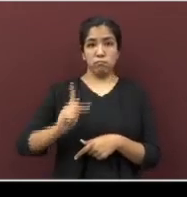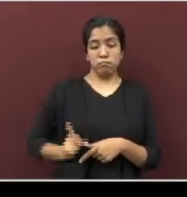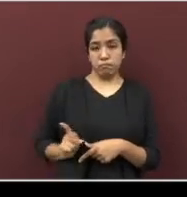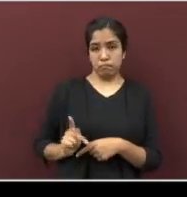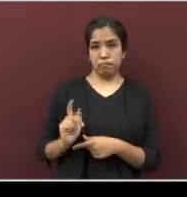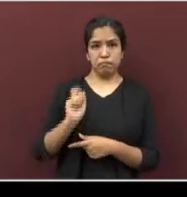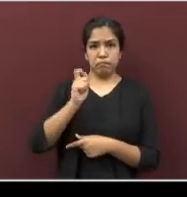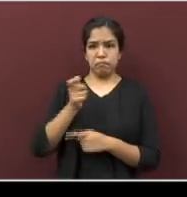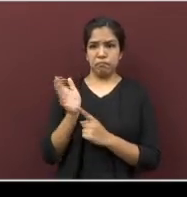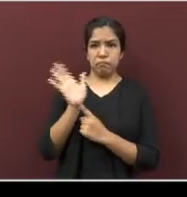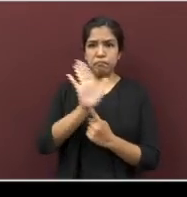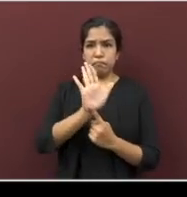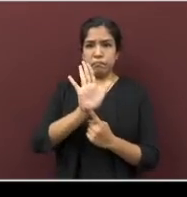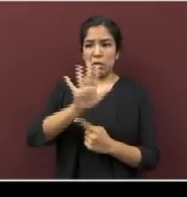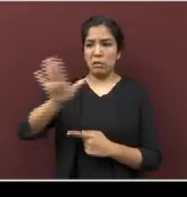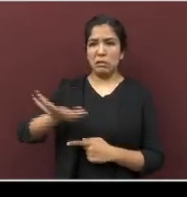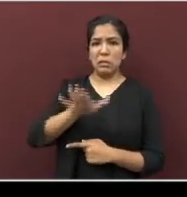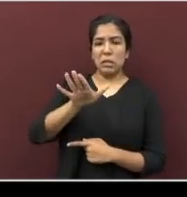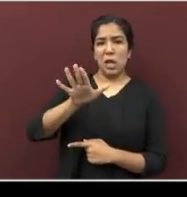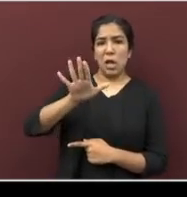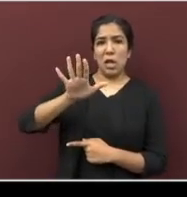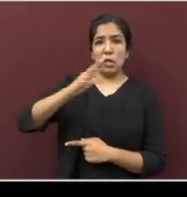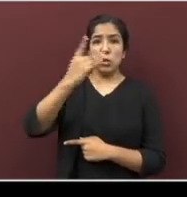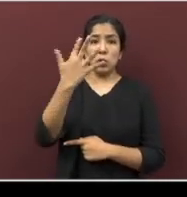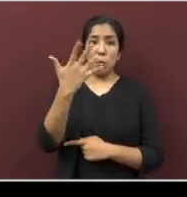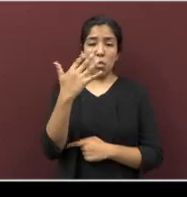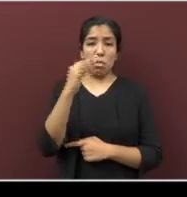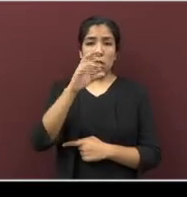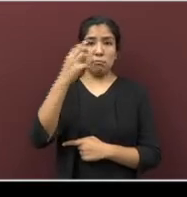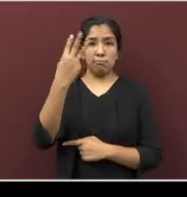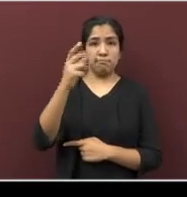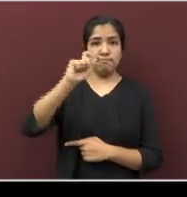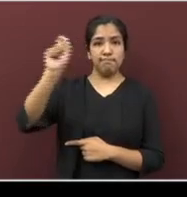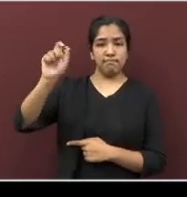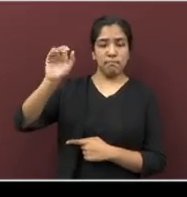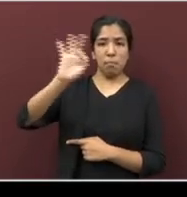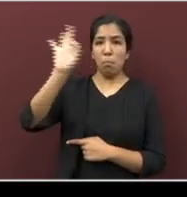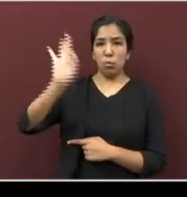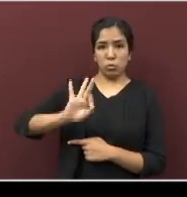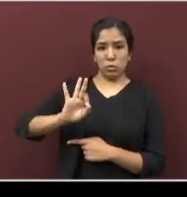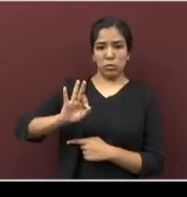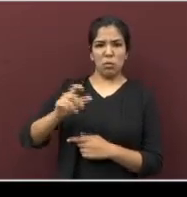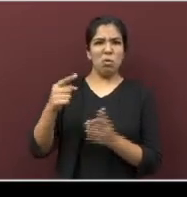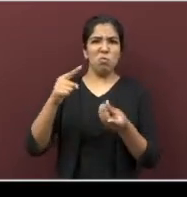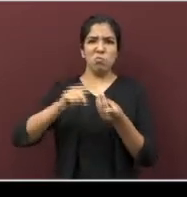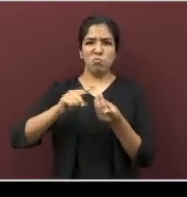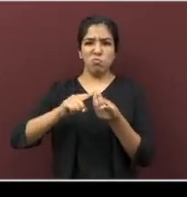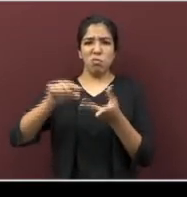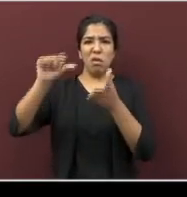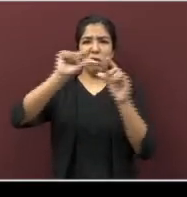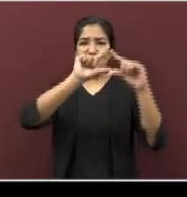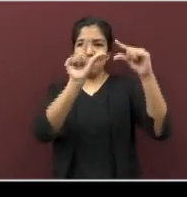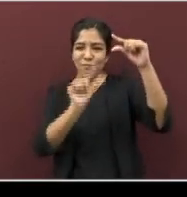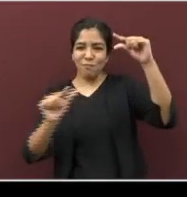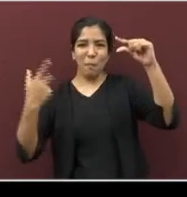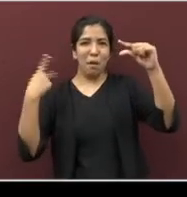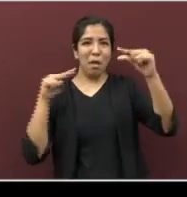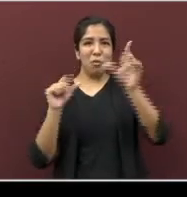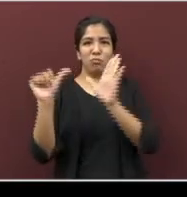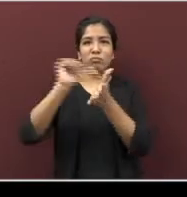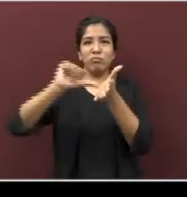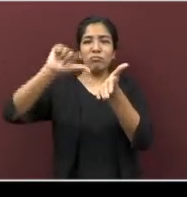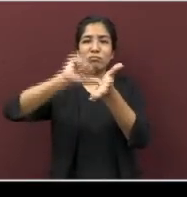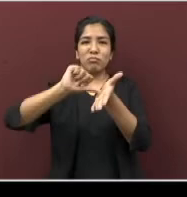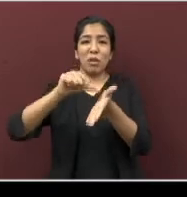el 53 por ciento se encuentran ubicados en el centro del estado que es la región que muestra mayor